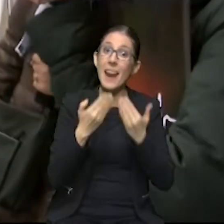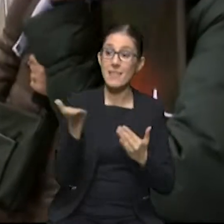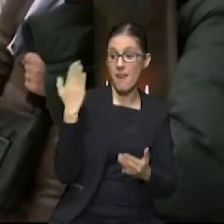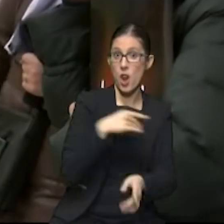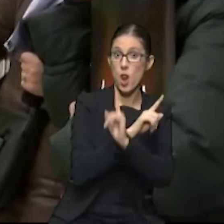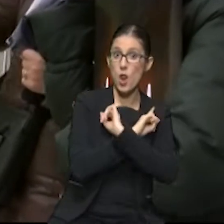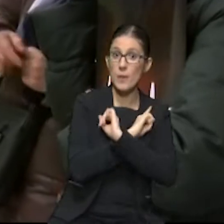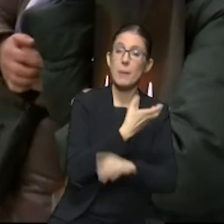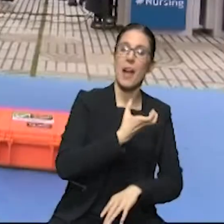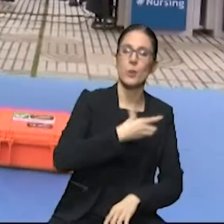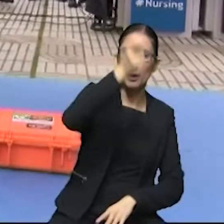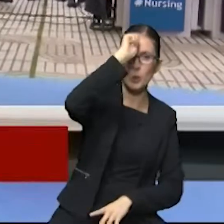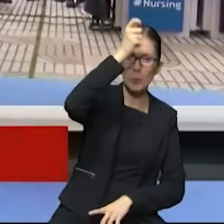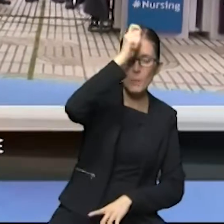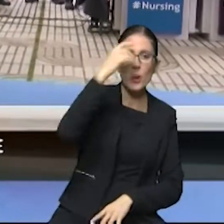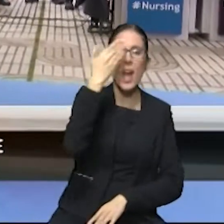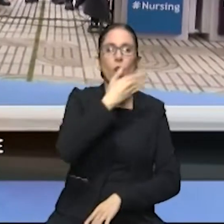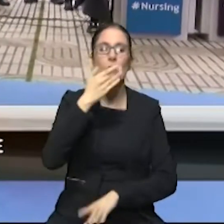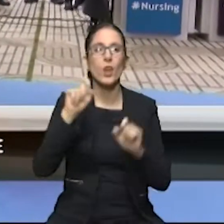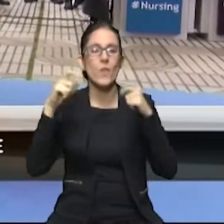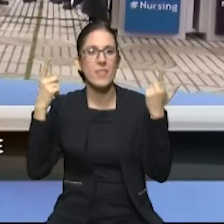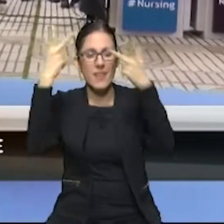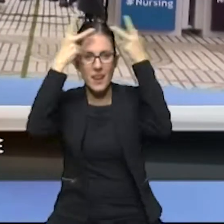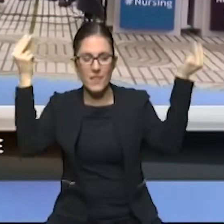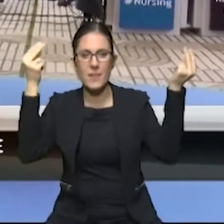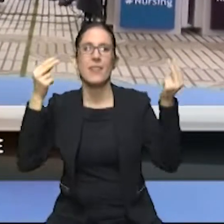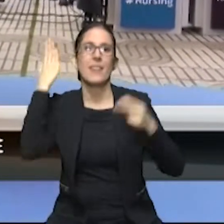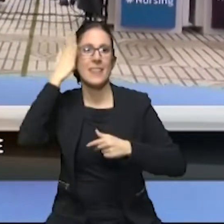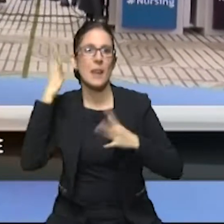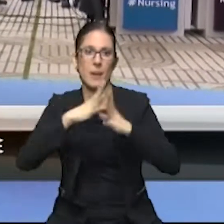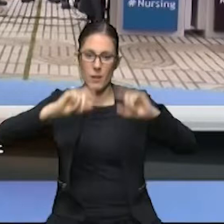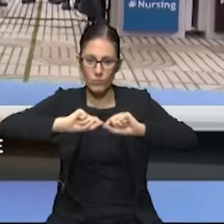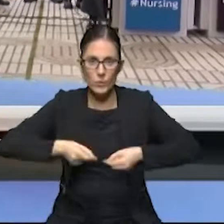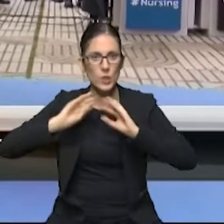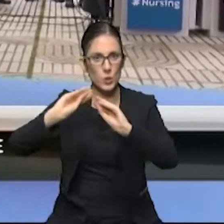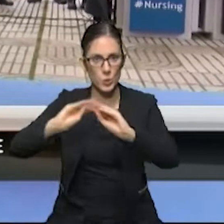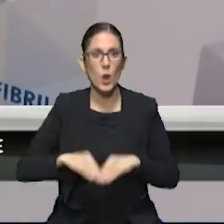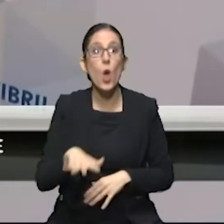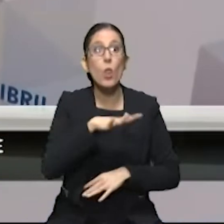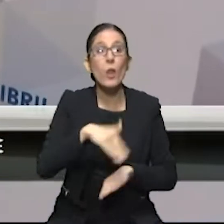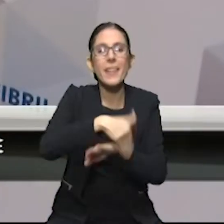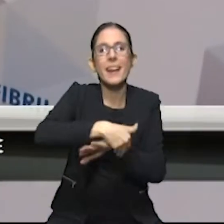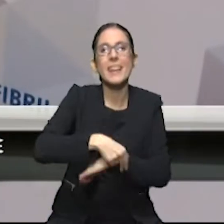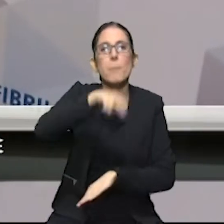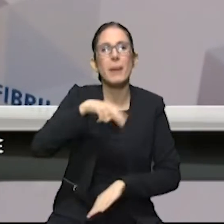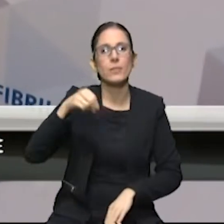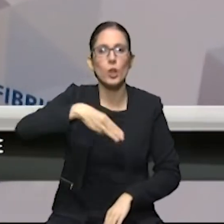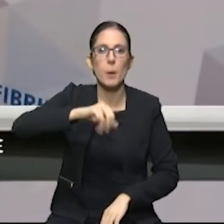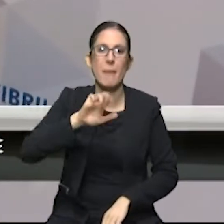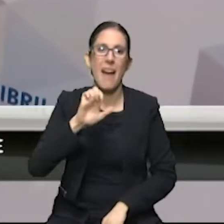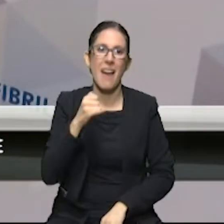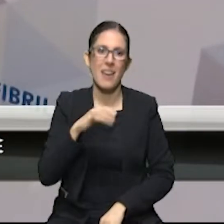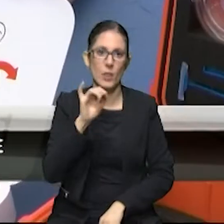noviembre entre el Ayuntamiento de Pamplona y el Colegio de Enfermería de Navarra. La torre se encuentra ubicada en la calle Pintor Maestu en las inmediaciones